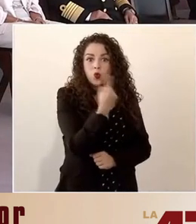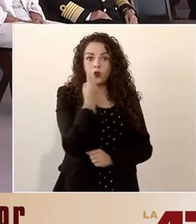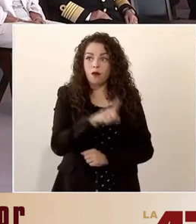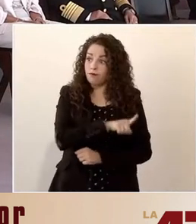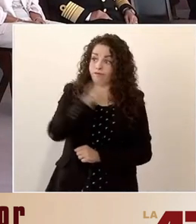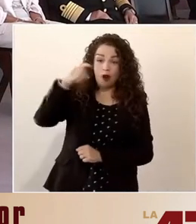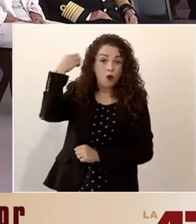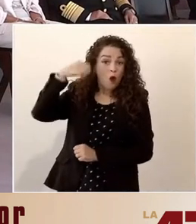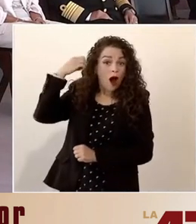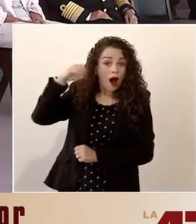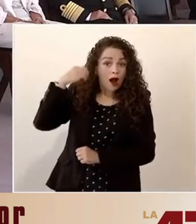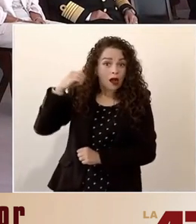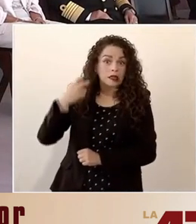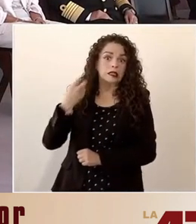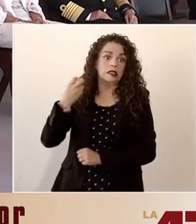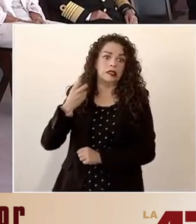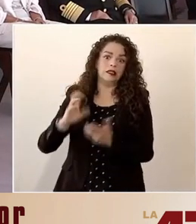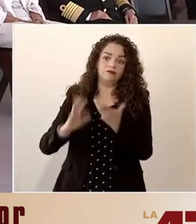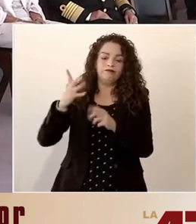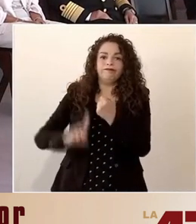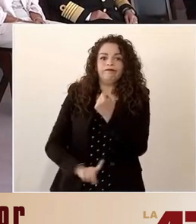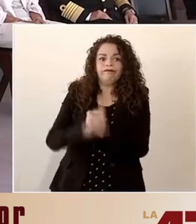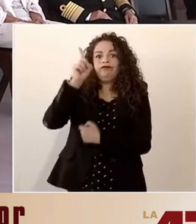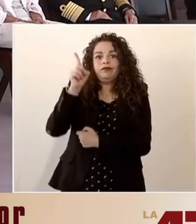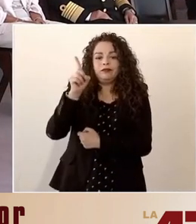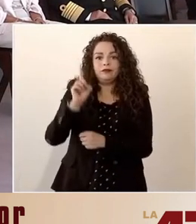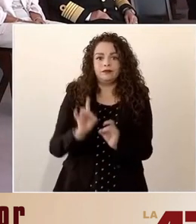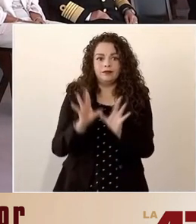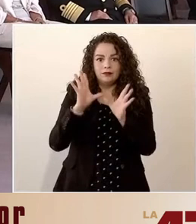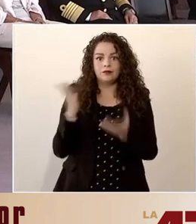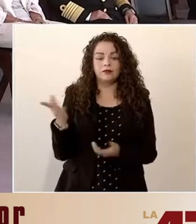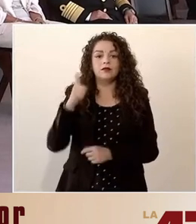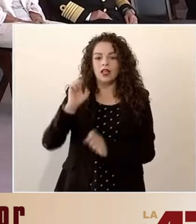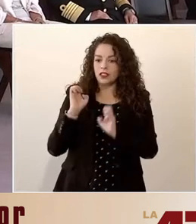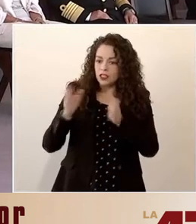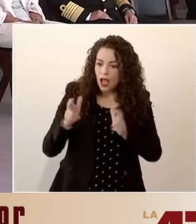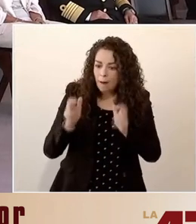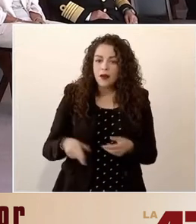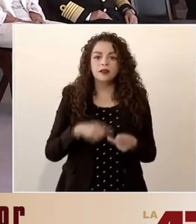Oaxaca, en Chiapas, en Tabasco,